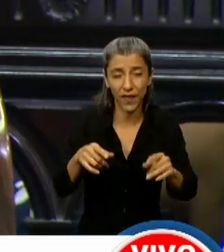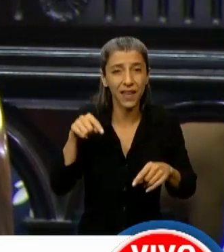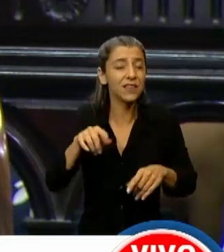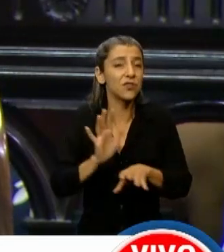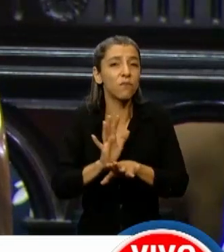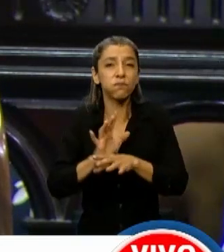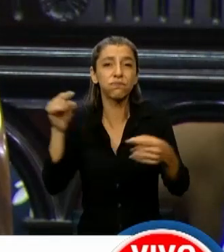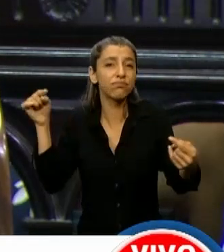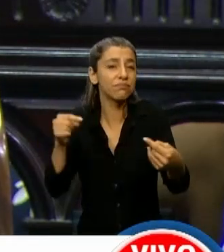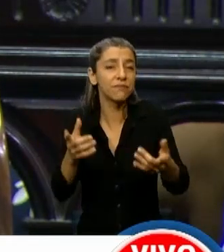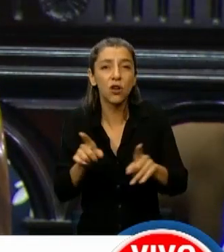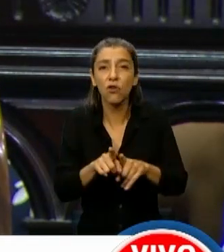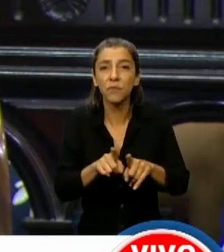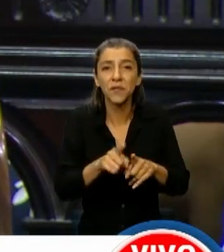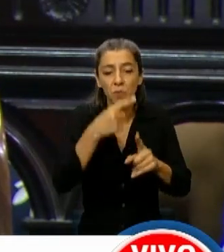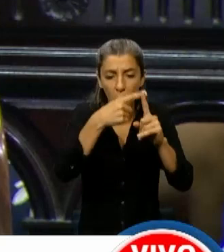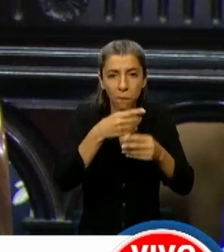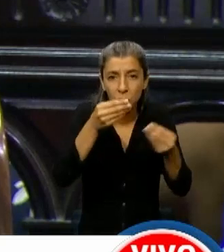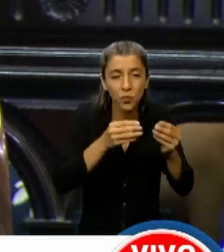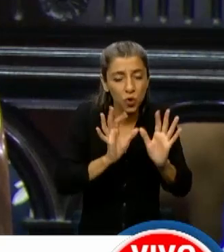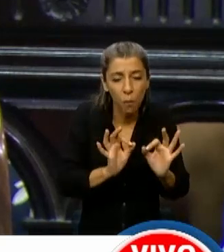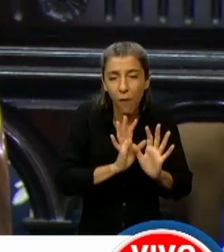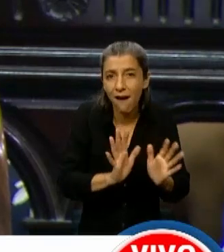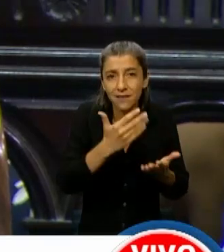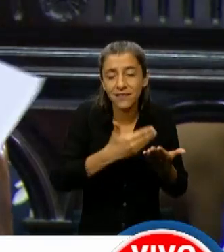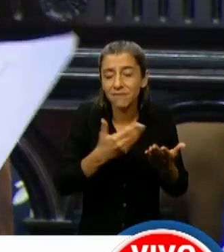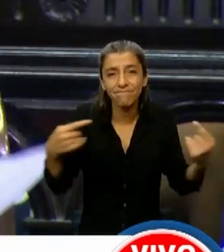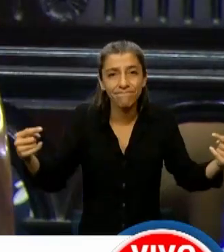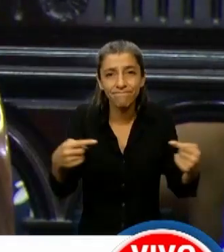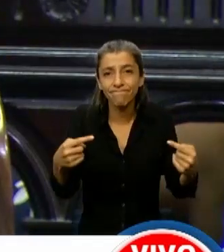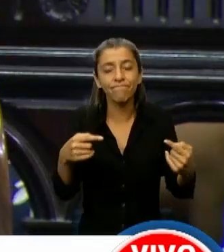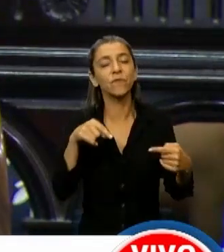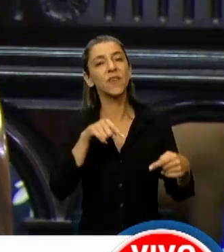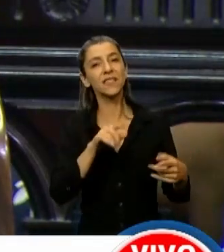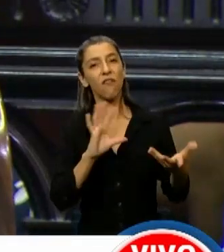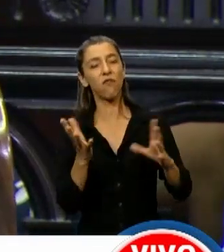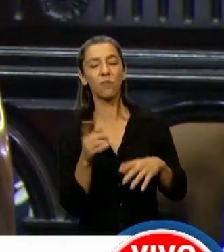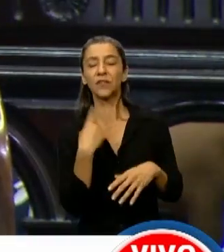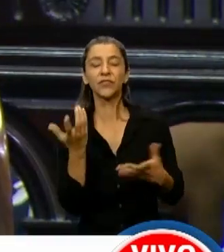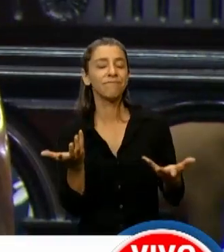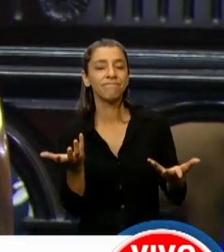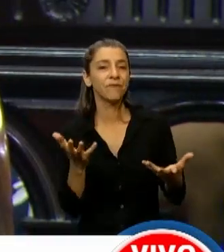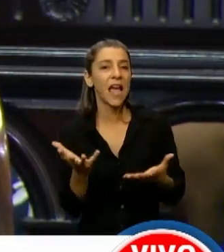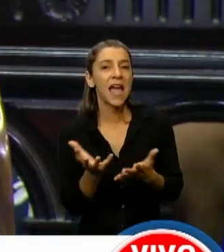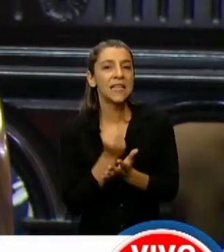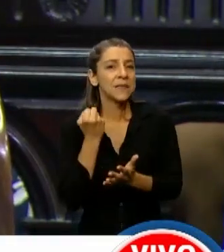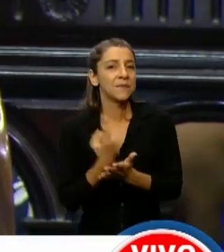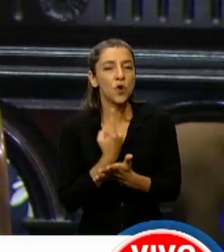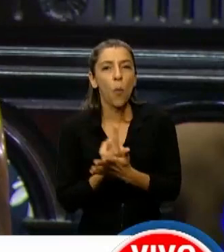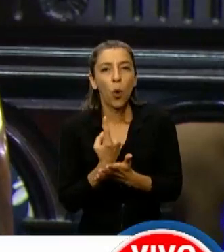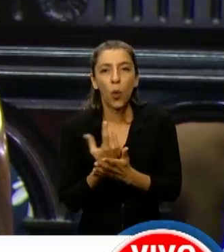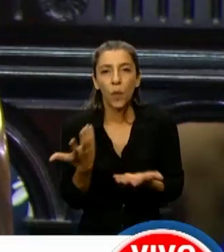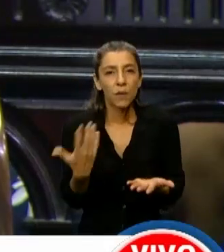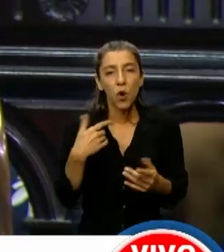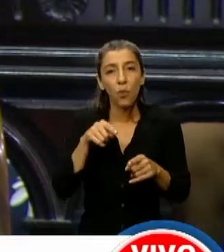recorre todo el presupuesto. Y ese financiamiento es el que no podemos aceptar, que nos lleva a una inflación no del 33%, sino